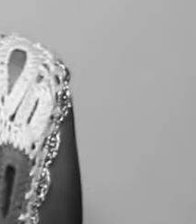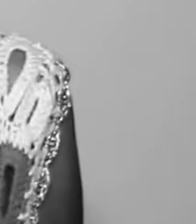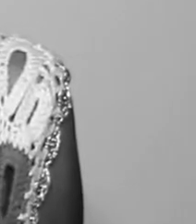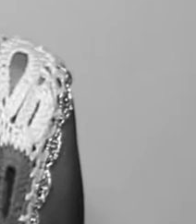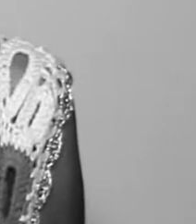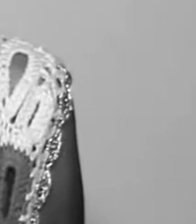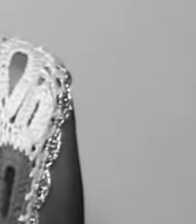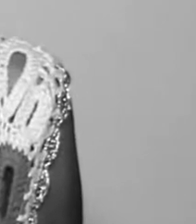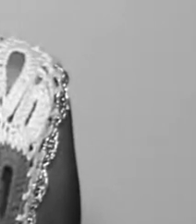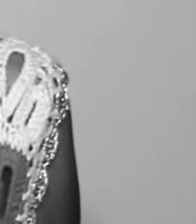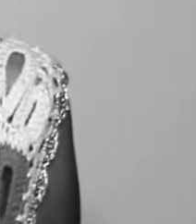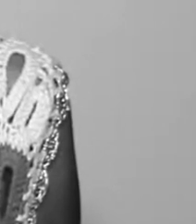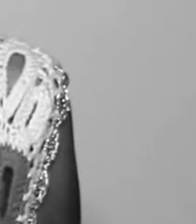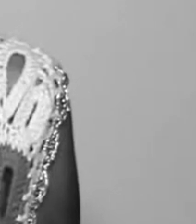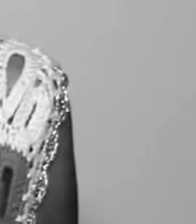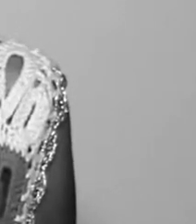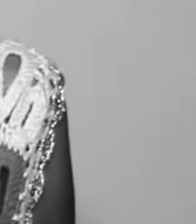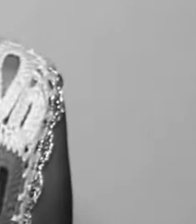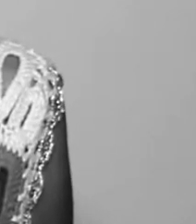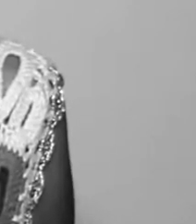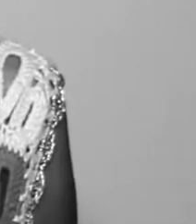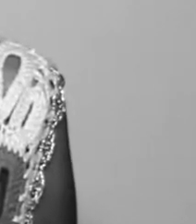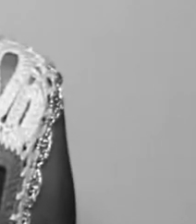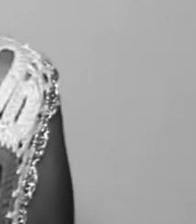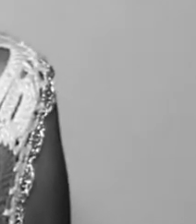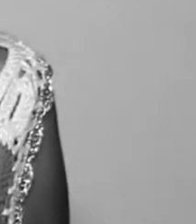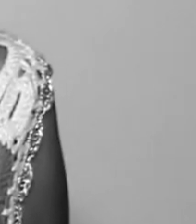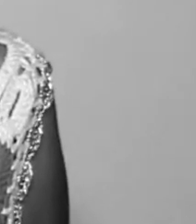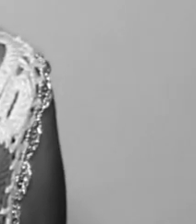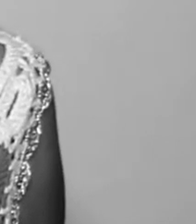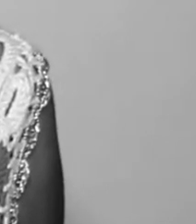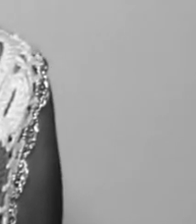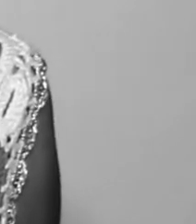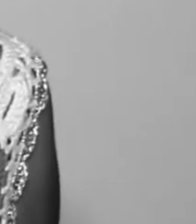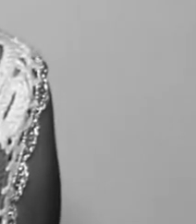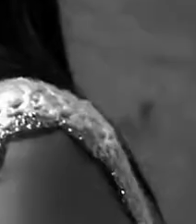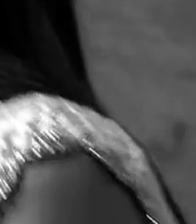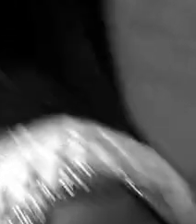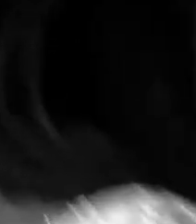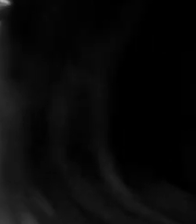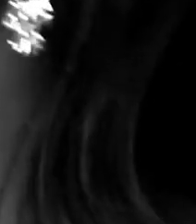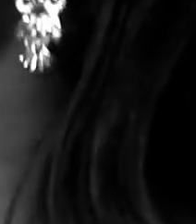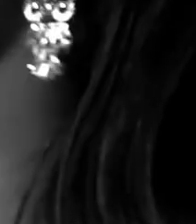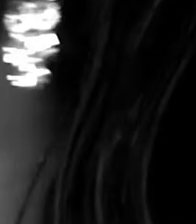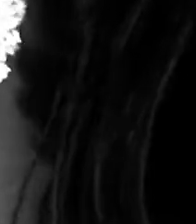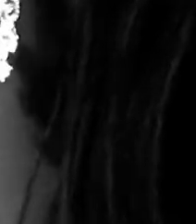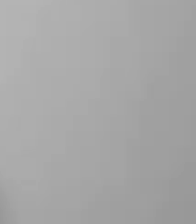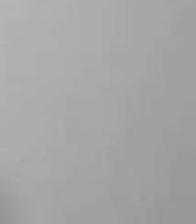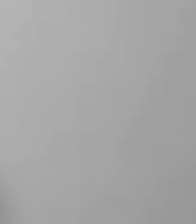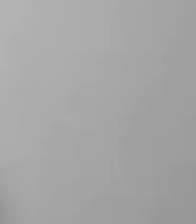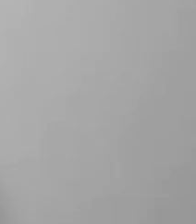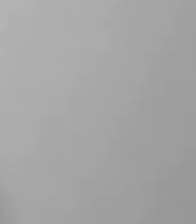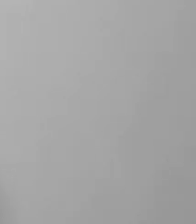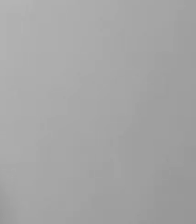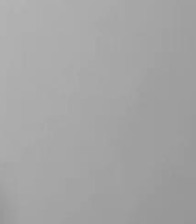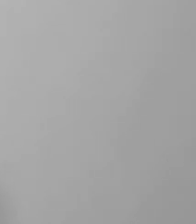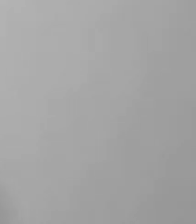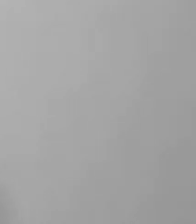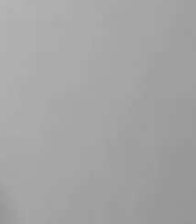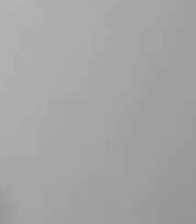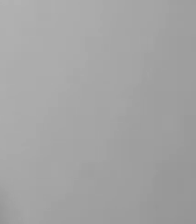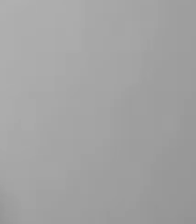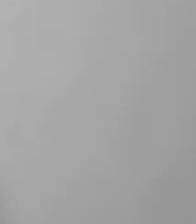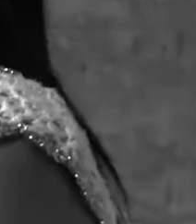es súper importante antes de planificar la maratón, hacerse, digamos, como todas las pruebas médicas, ver que de verdad mi corazón